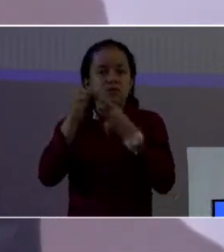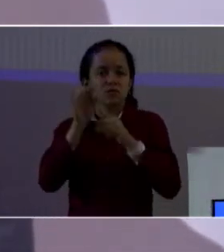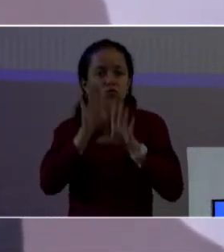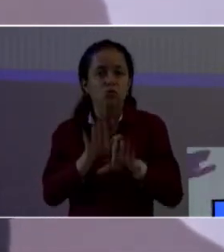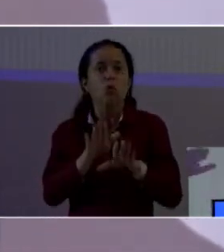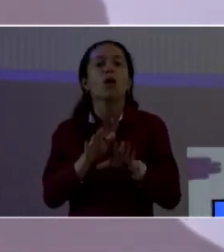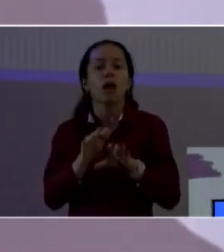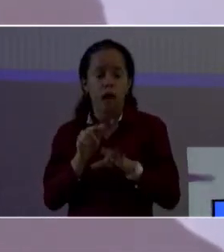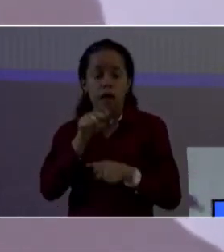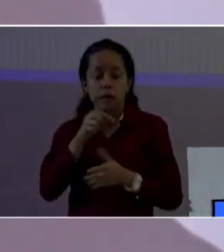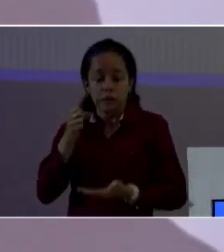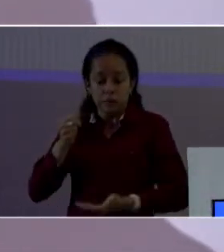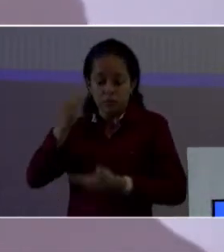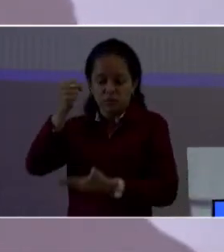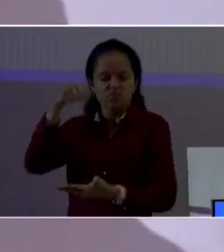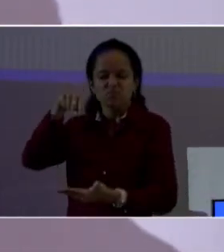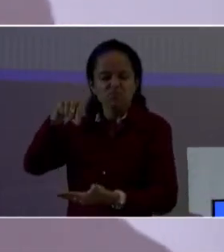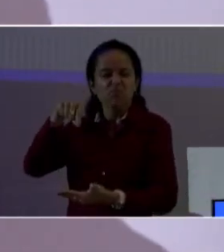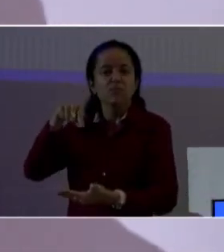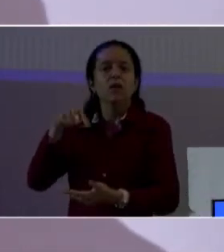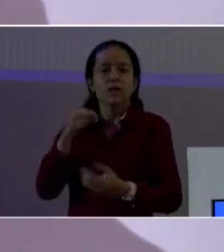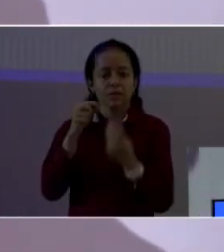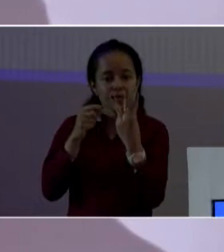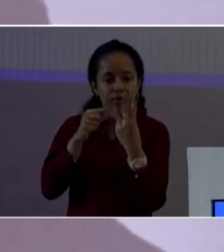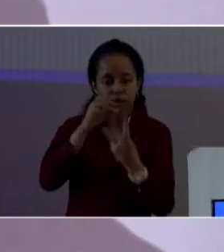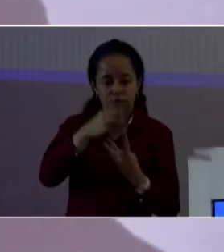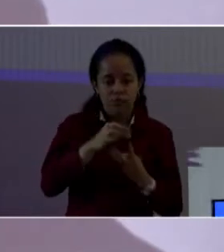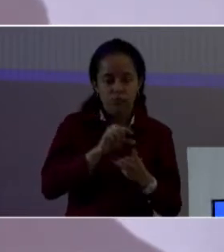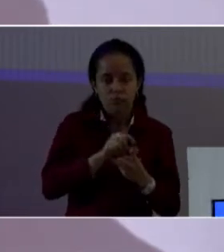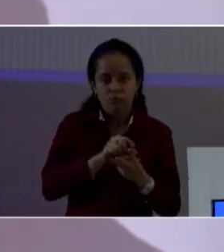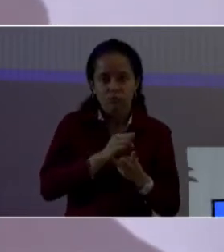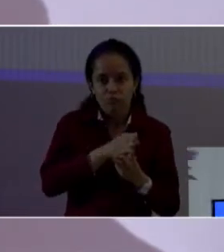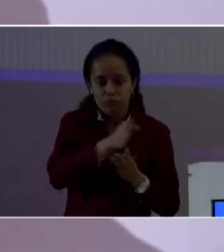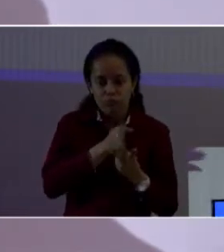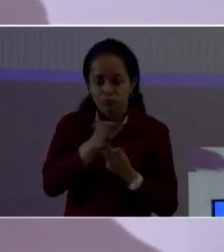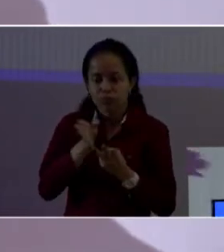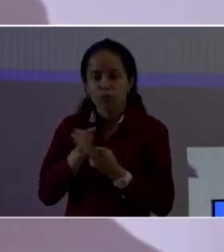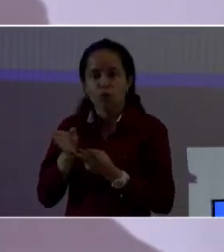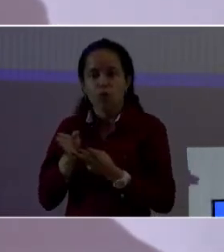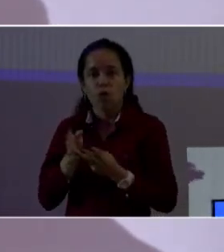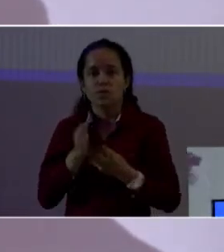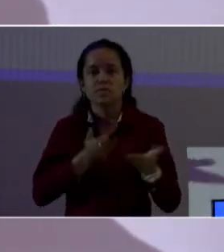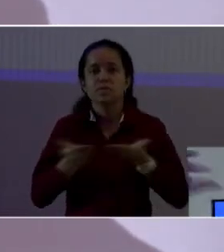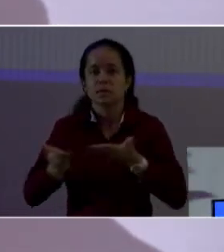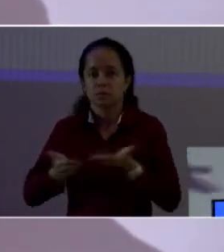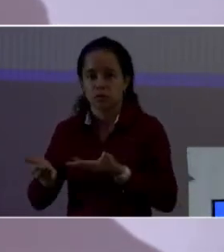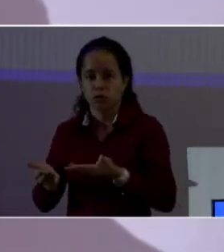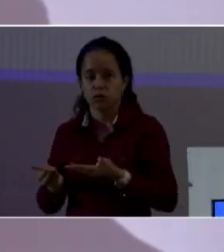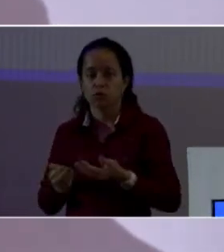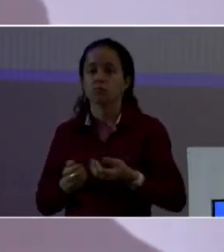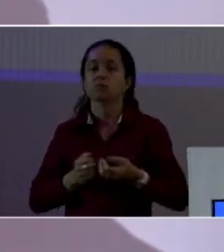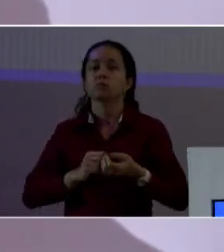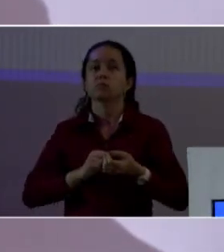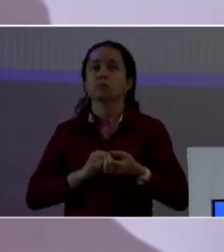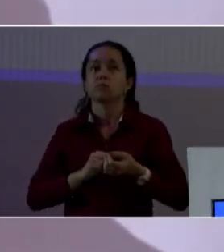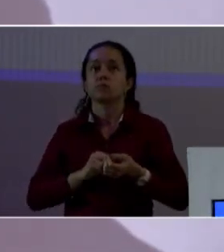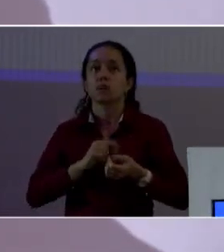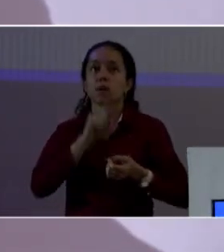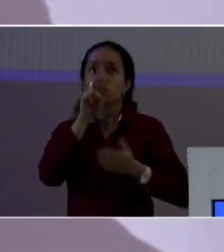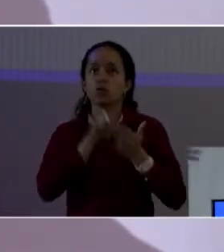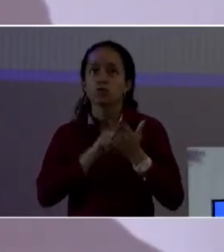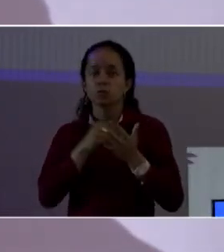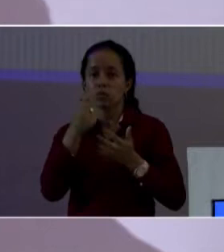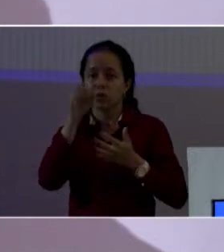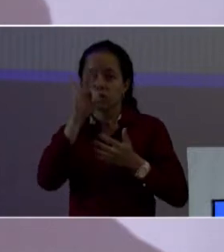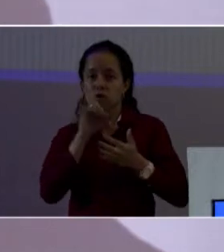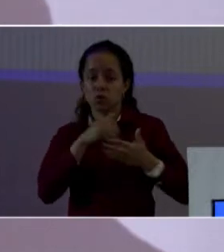por la cual el presupuesto está previsto para esas tres grandes ofertas de servicios que tenemos. Al inicio de la vigencia del año